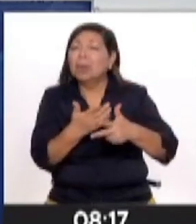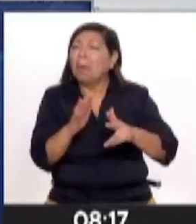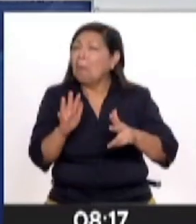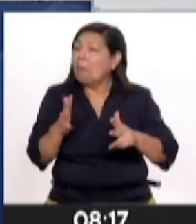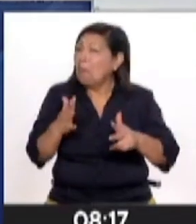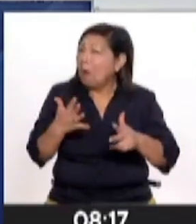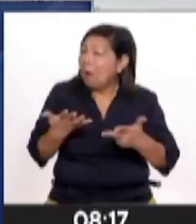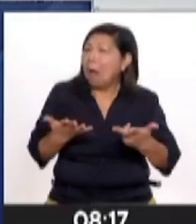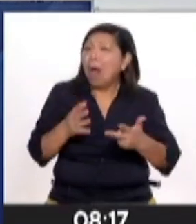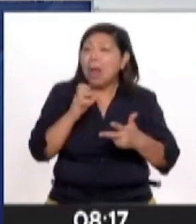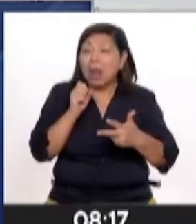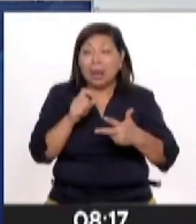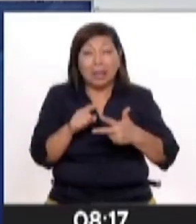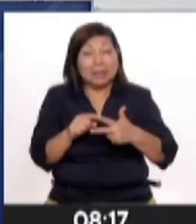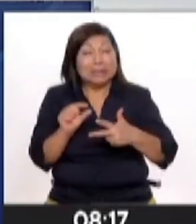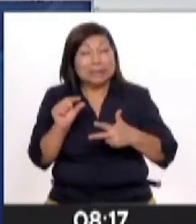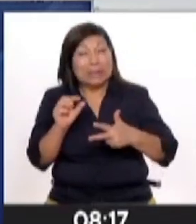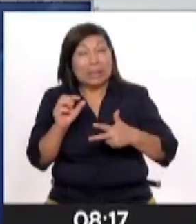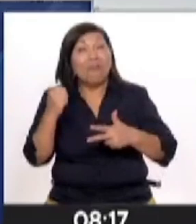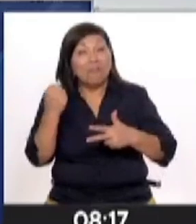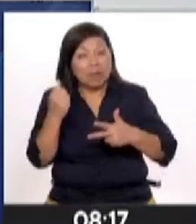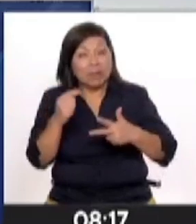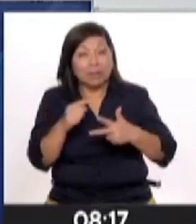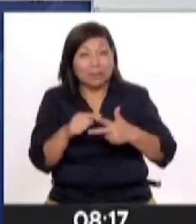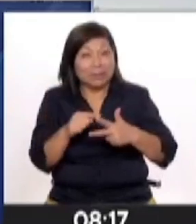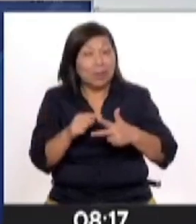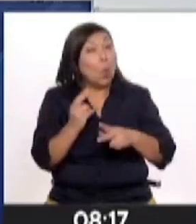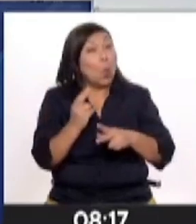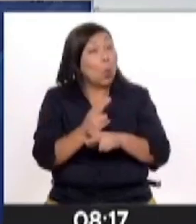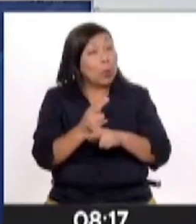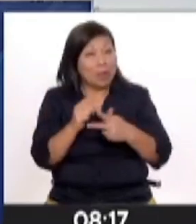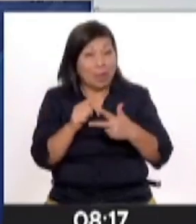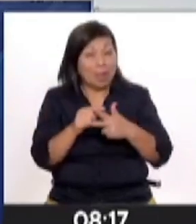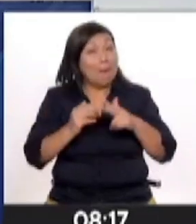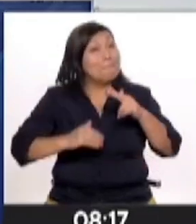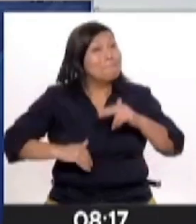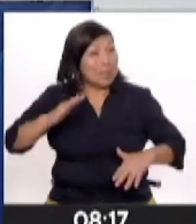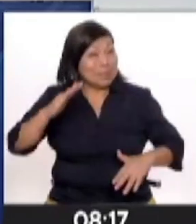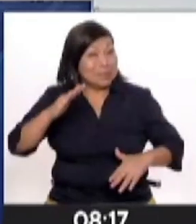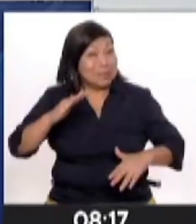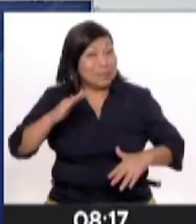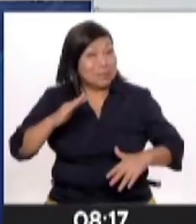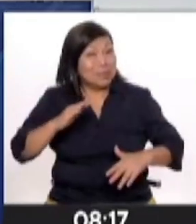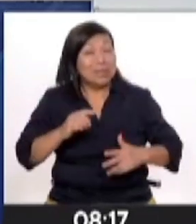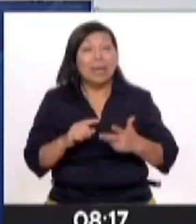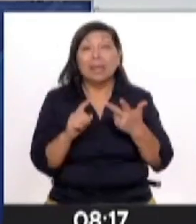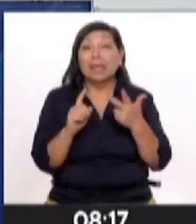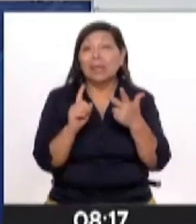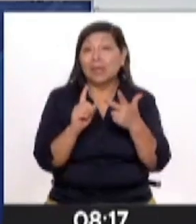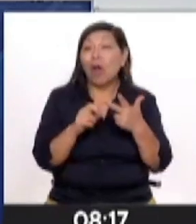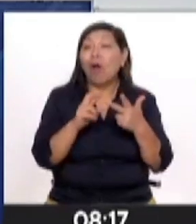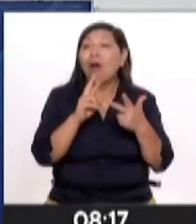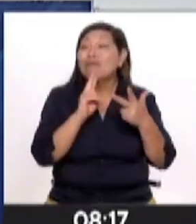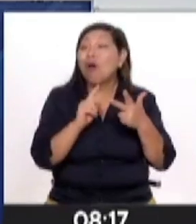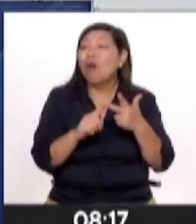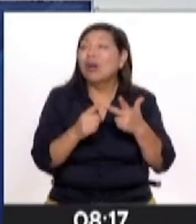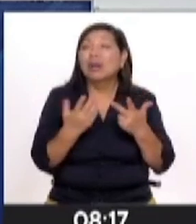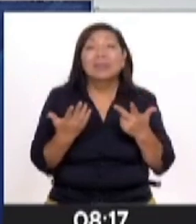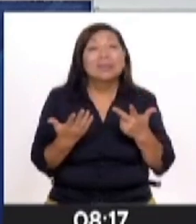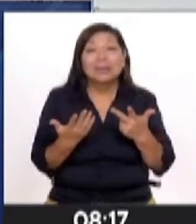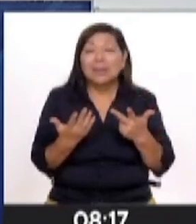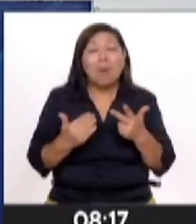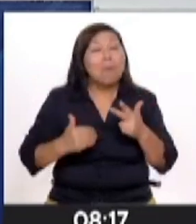moderado, el naranja son eventos fuertes, ya deberíamos tener cuidado las zonas que se estén marcando de coloración naranja, y los rojos son los